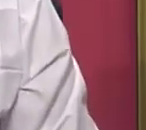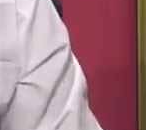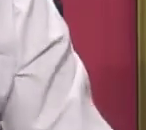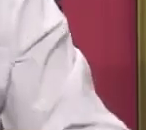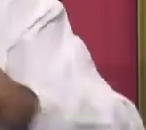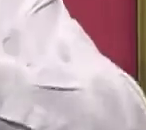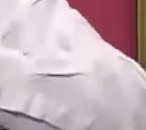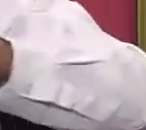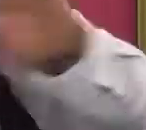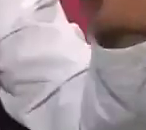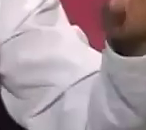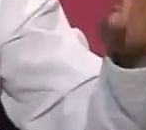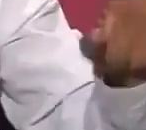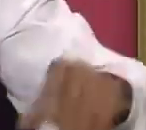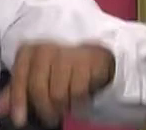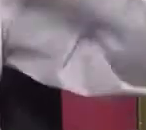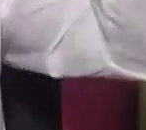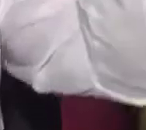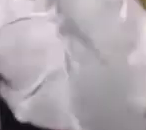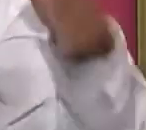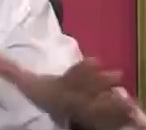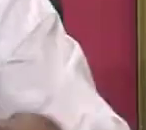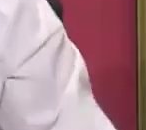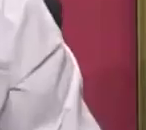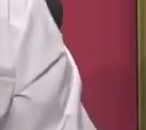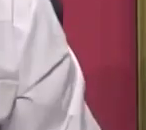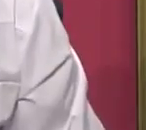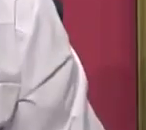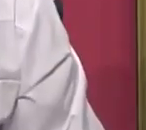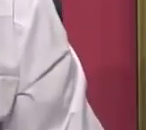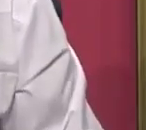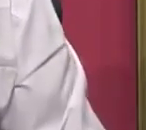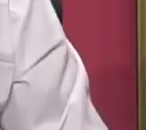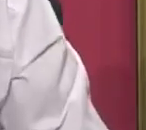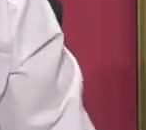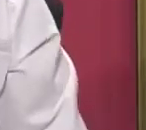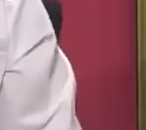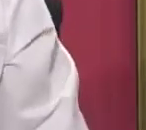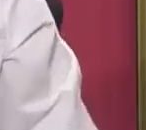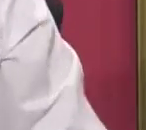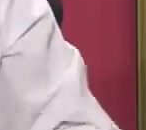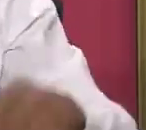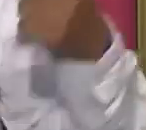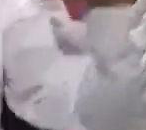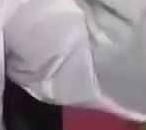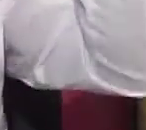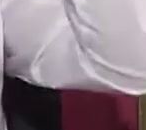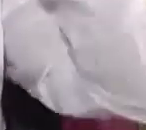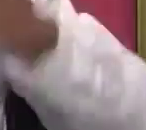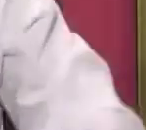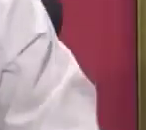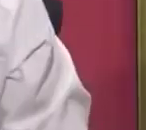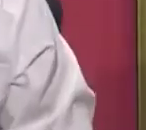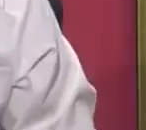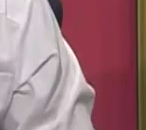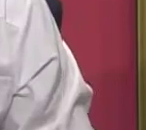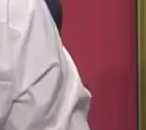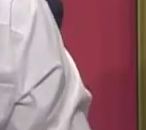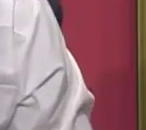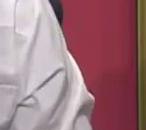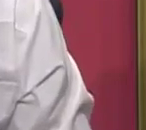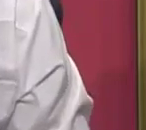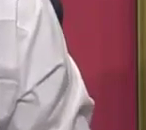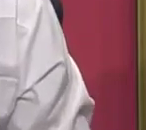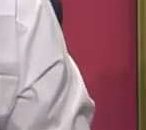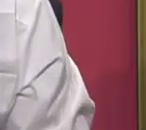Dios por sobre todas las cosas. Vendrán acusaciones, como decía el hermano Puerta, dedos acusadores. ¿Cuántas veces nos llaman a Dirección